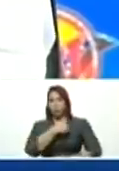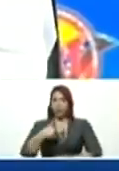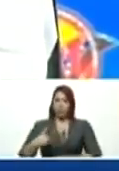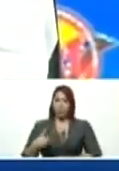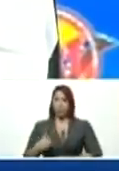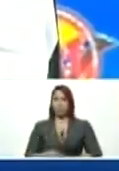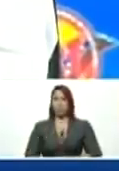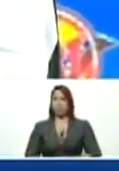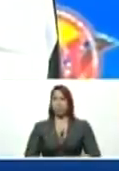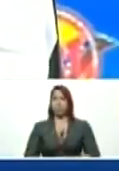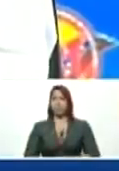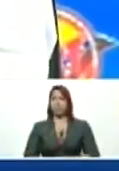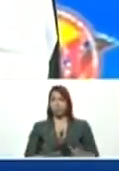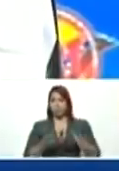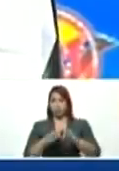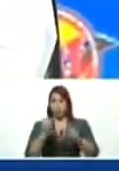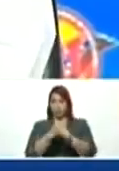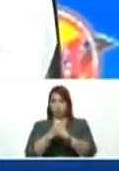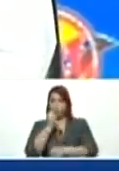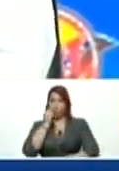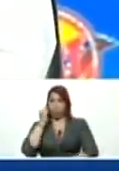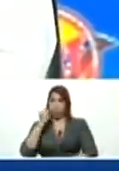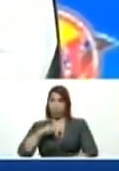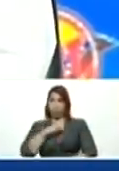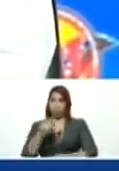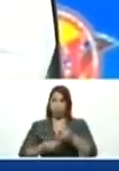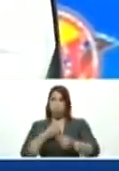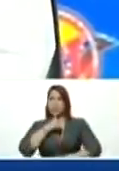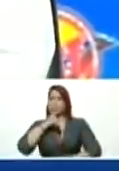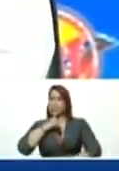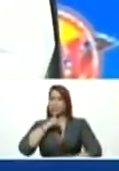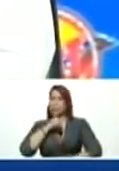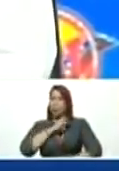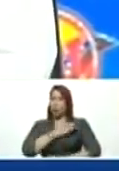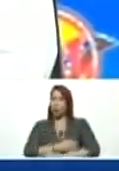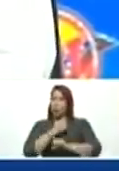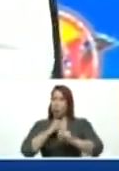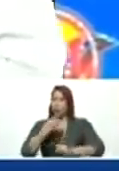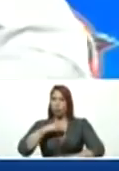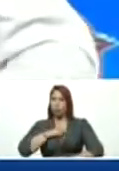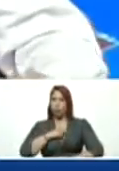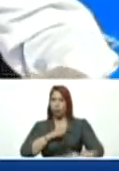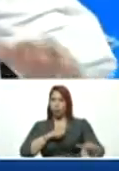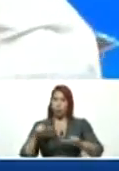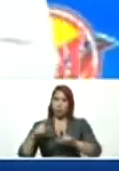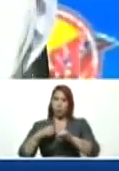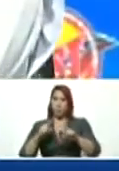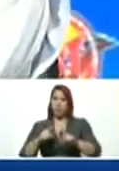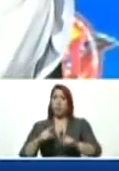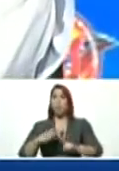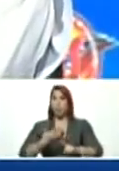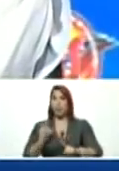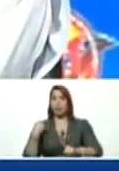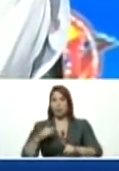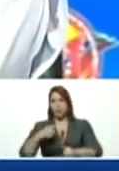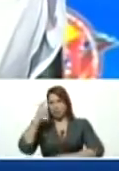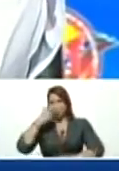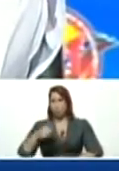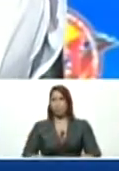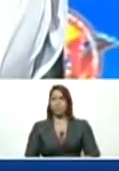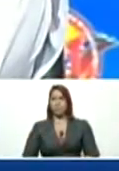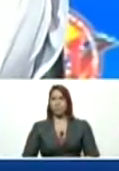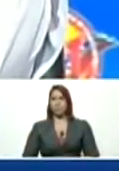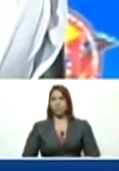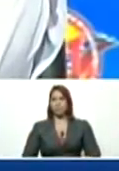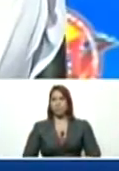que en el sector de los trabajadores hemos hecho resiliencia suficiente y estamos preparados presente lo que si puede tener usted seguro que